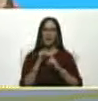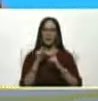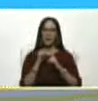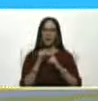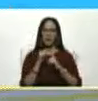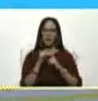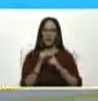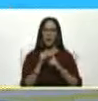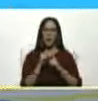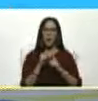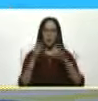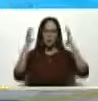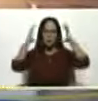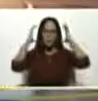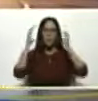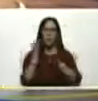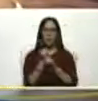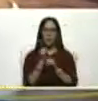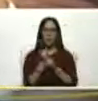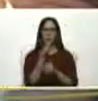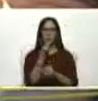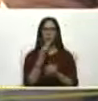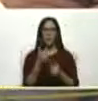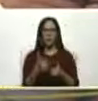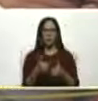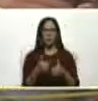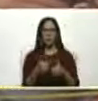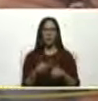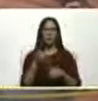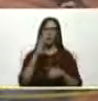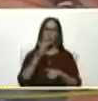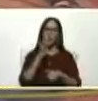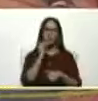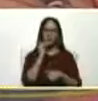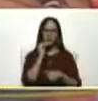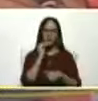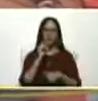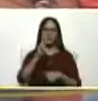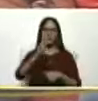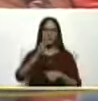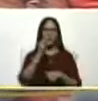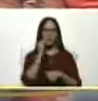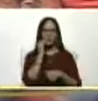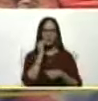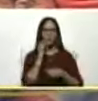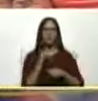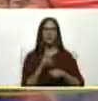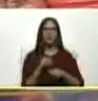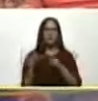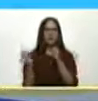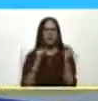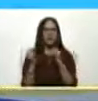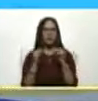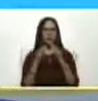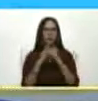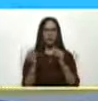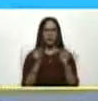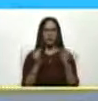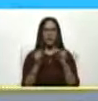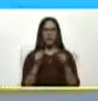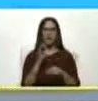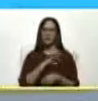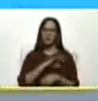podcast muy bueno. Con 4 muchachas, 3 muchachos, debatiendo todos los temas de la sociedad, de